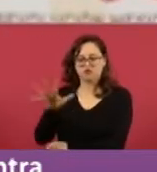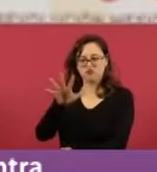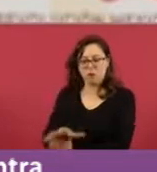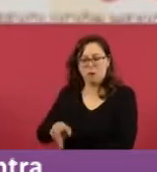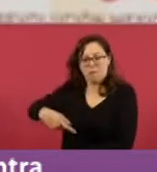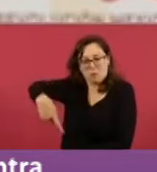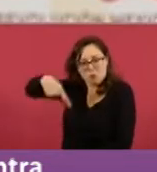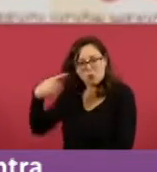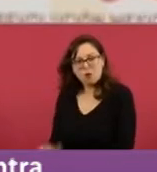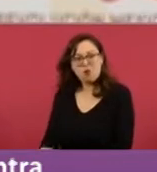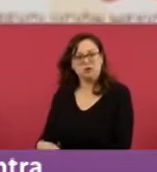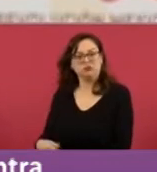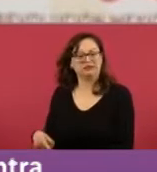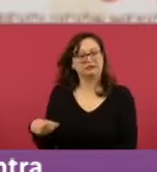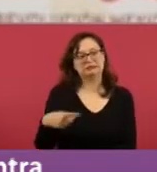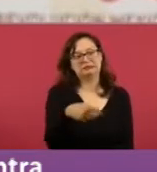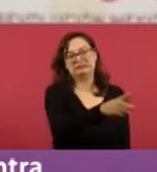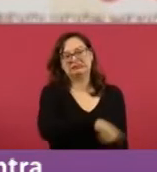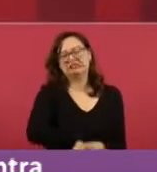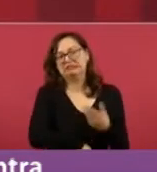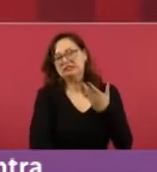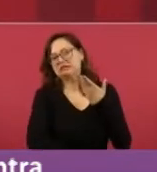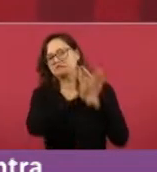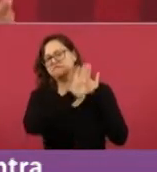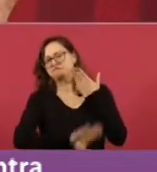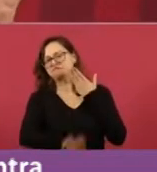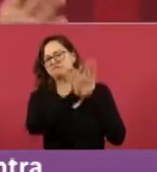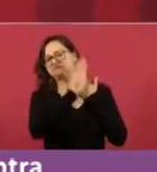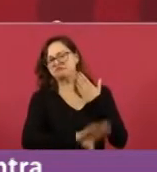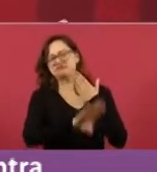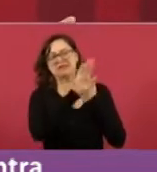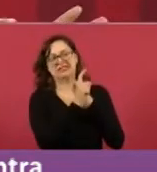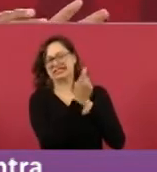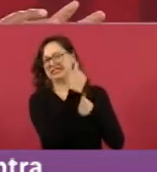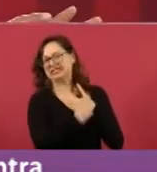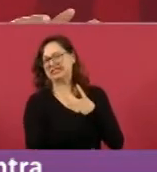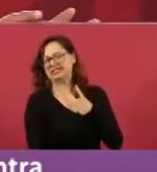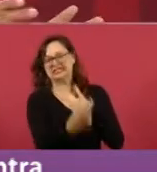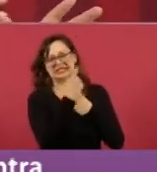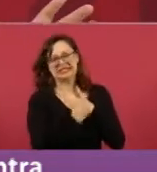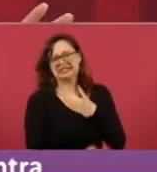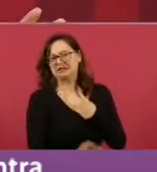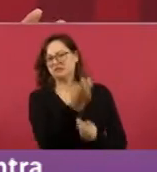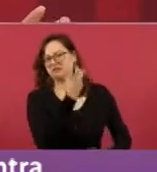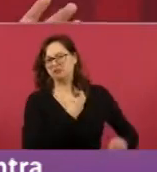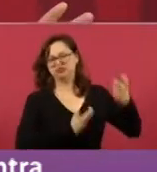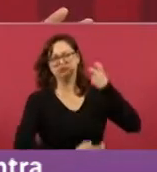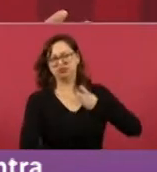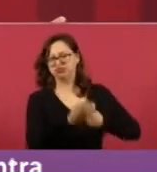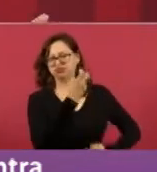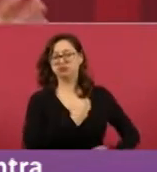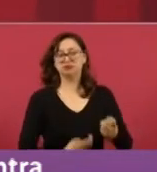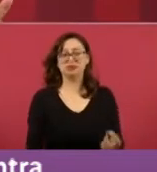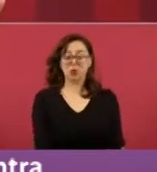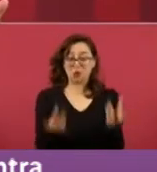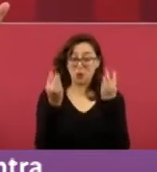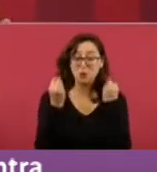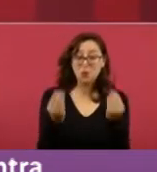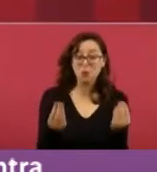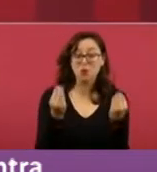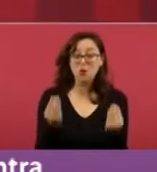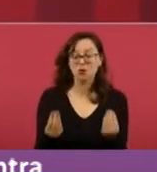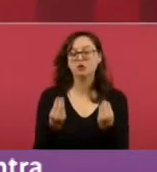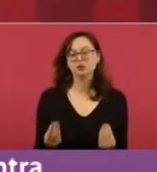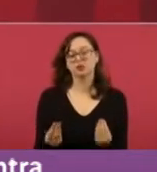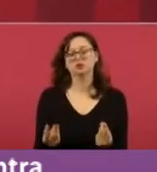pero no será el caso. López Obrador comentó que durante el encuentro con los integrantes del Consejo Mexicano de Negocios, este jueves, abordó la inversión privada, algunas